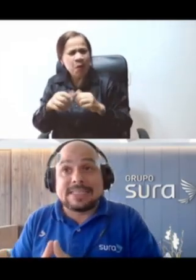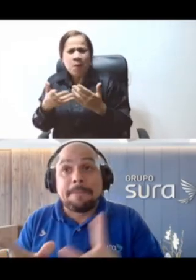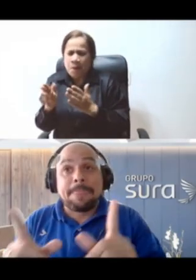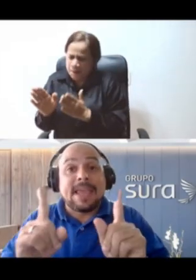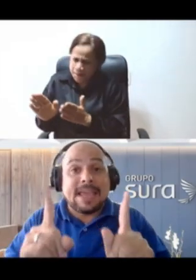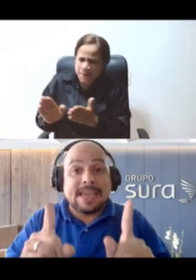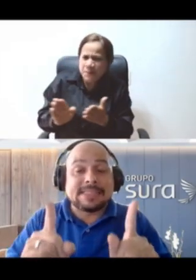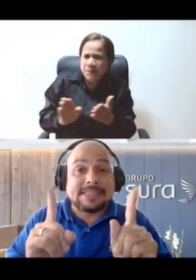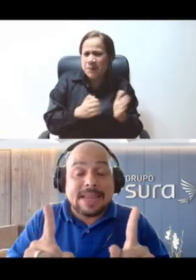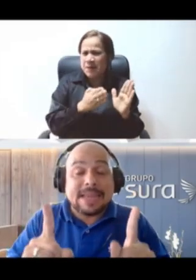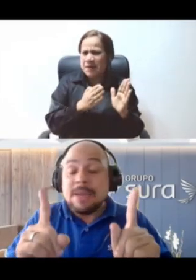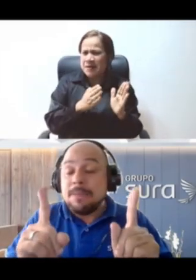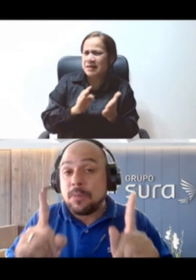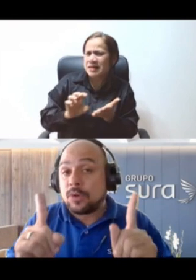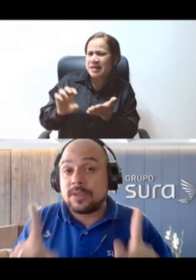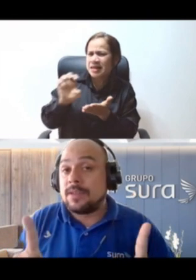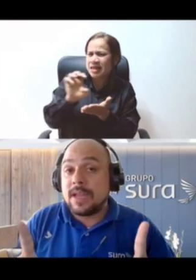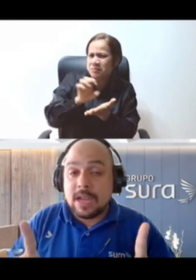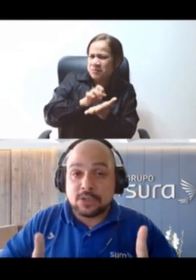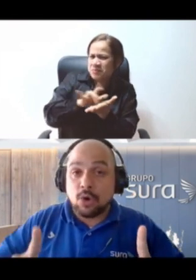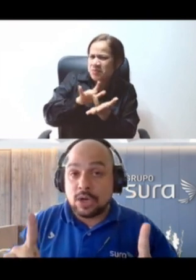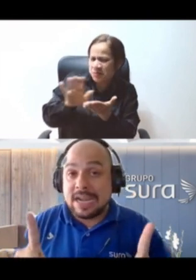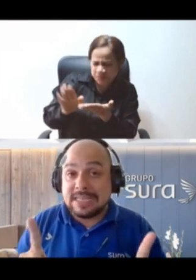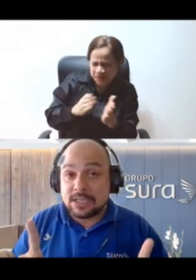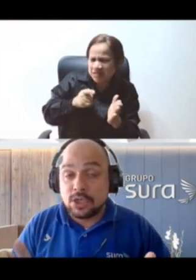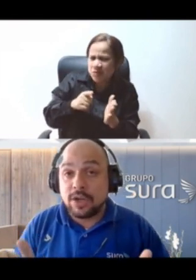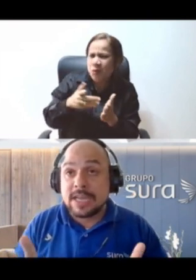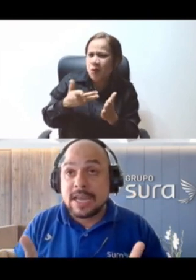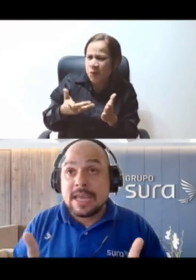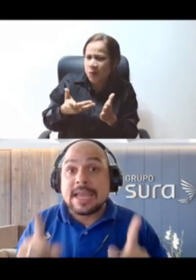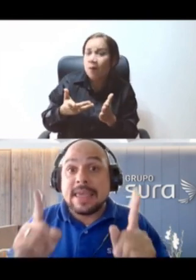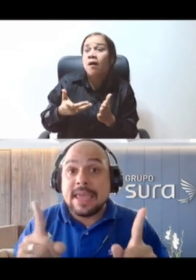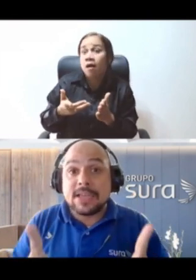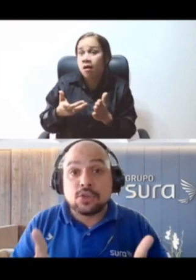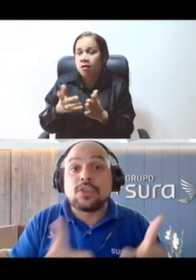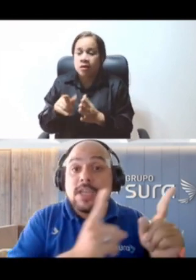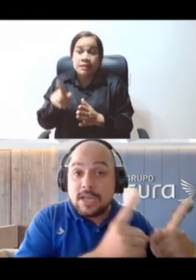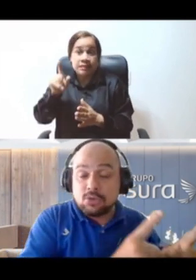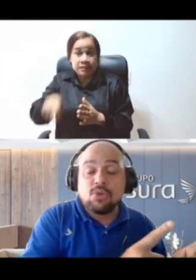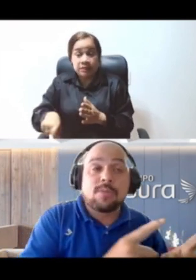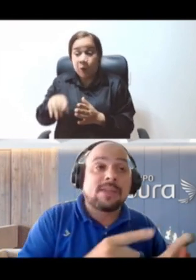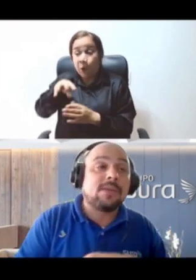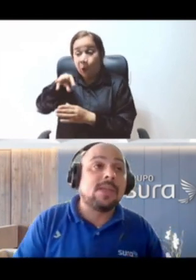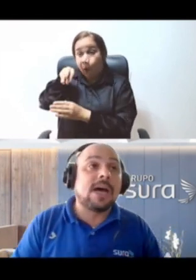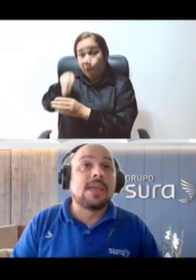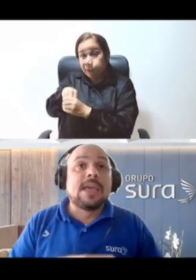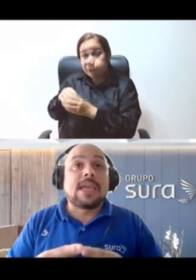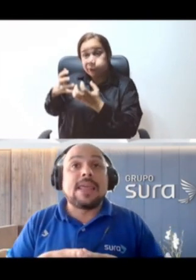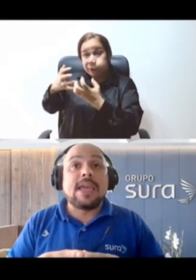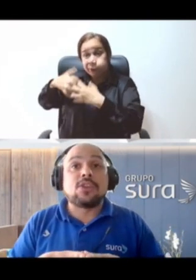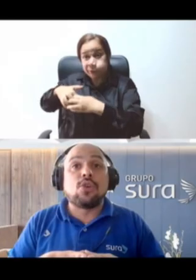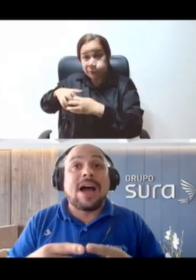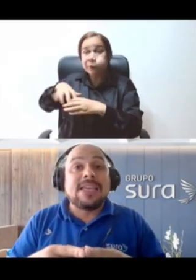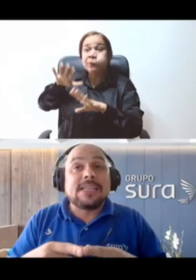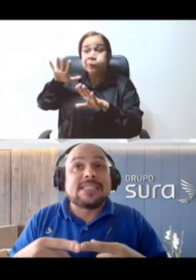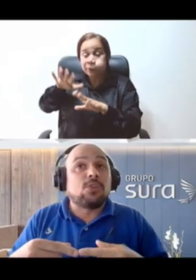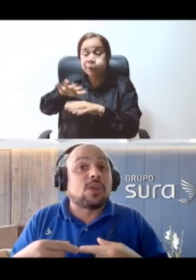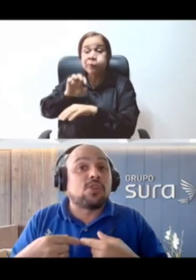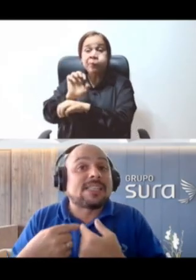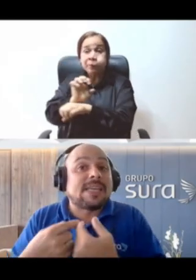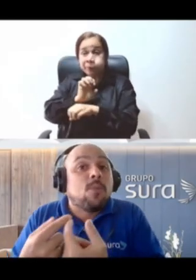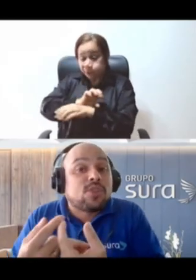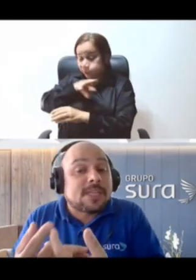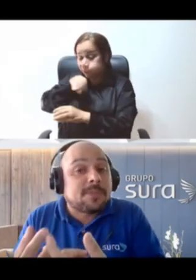ante emergencias es tan importante en las organizaciones que de hecho tiene su normatividad, que de hecho